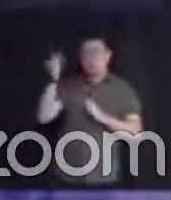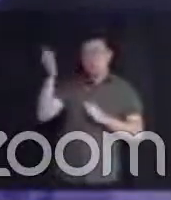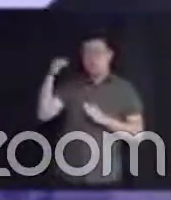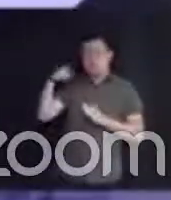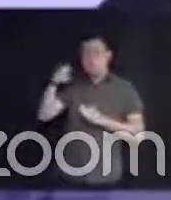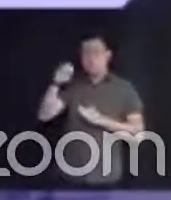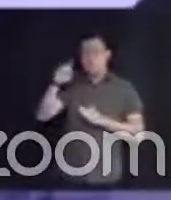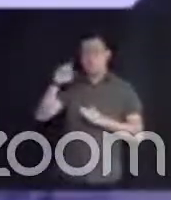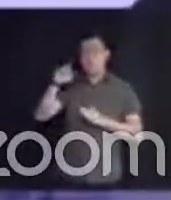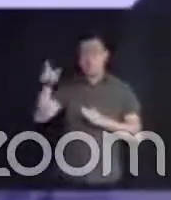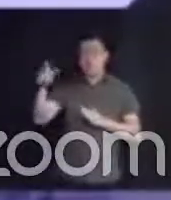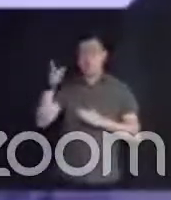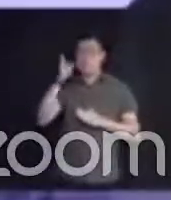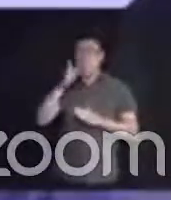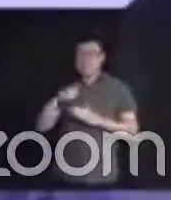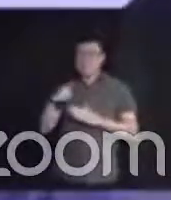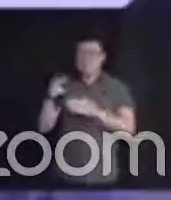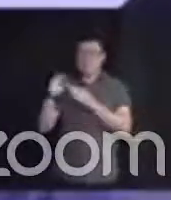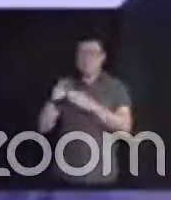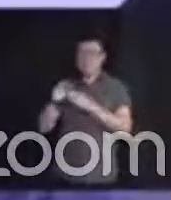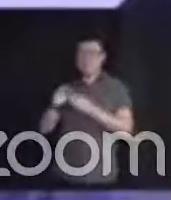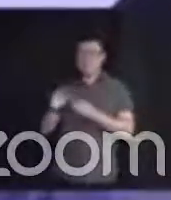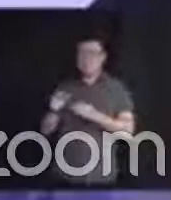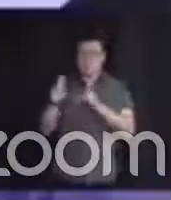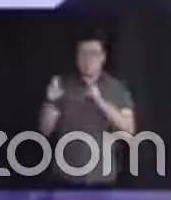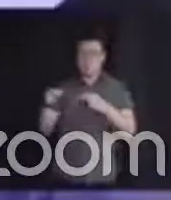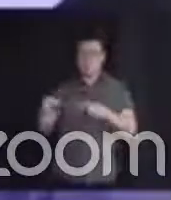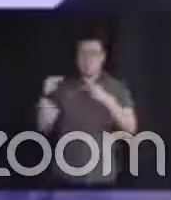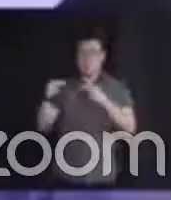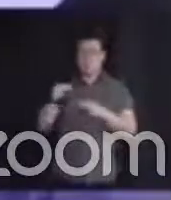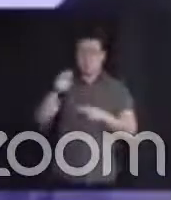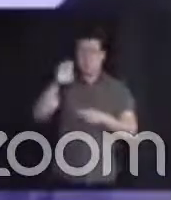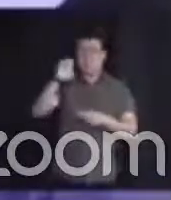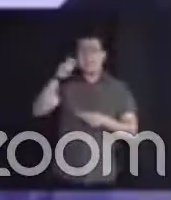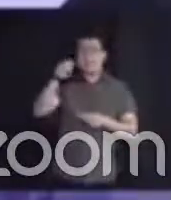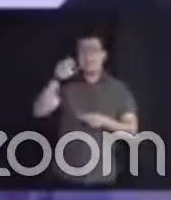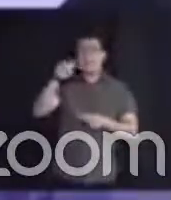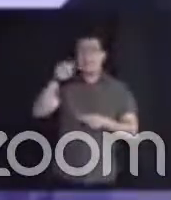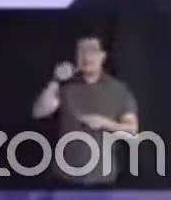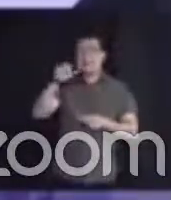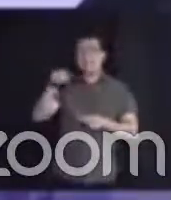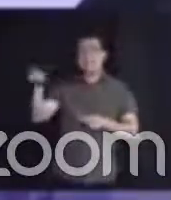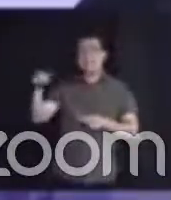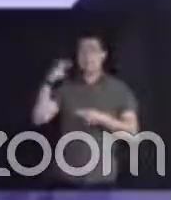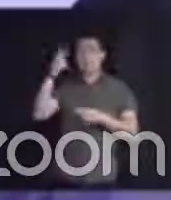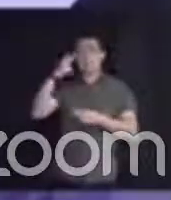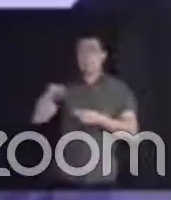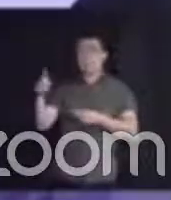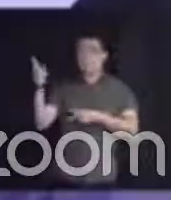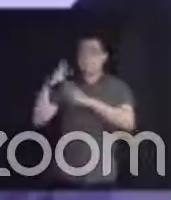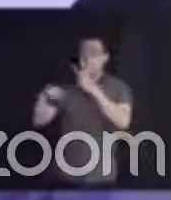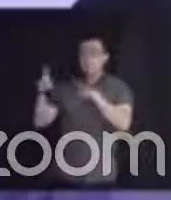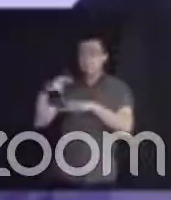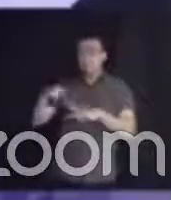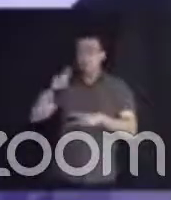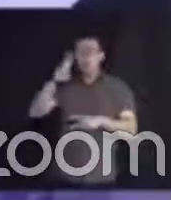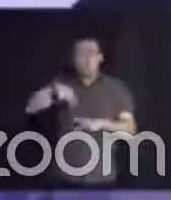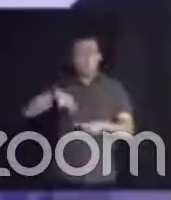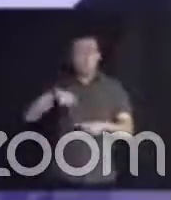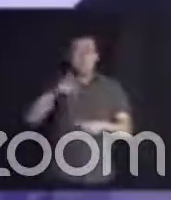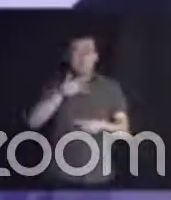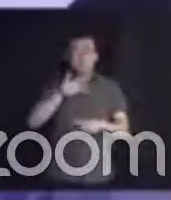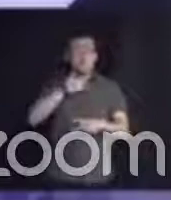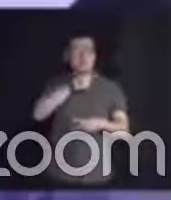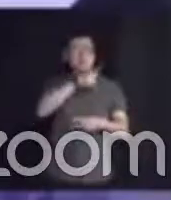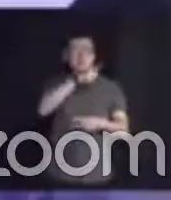dio la oportunidad, ella fue a una extravaganas a México y cuando vino me dijo, es cierto, todo lo que